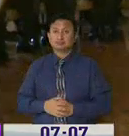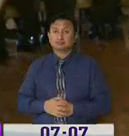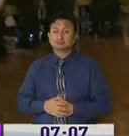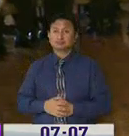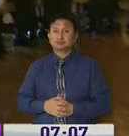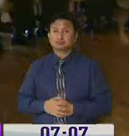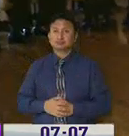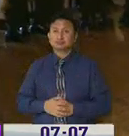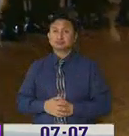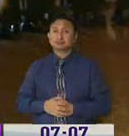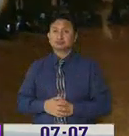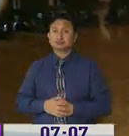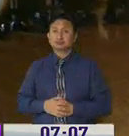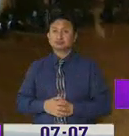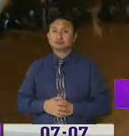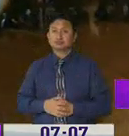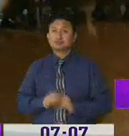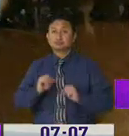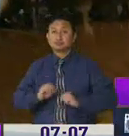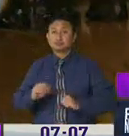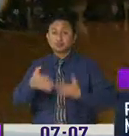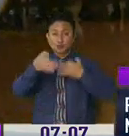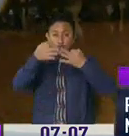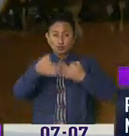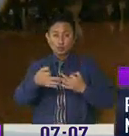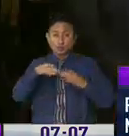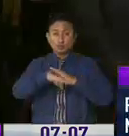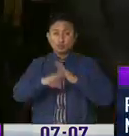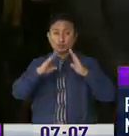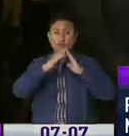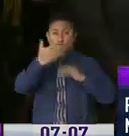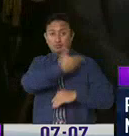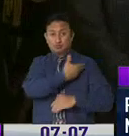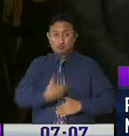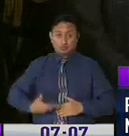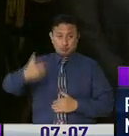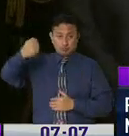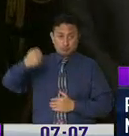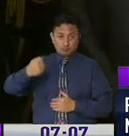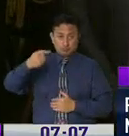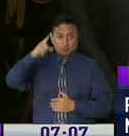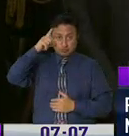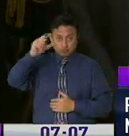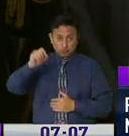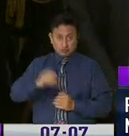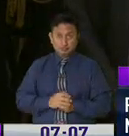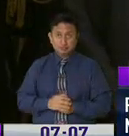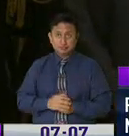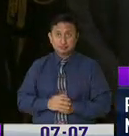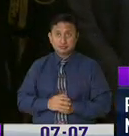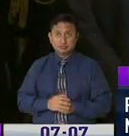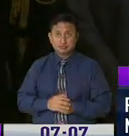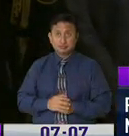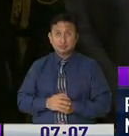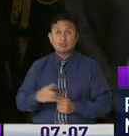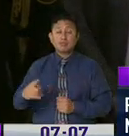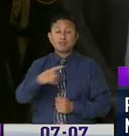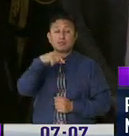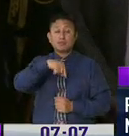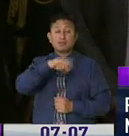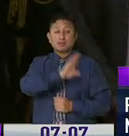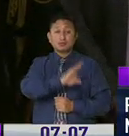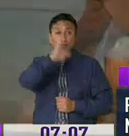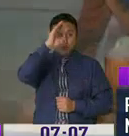Fue en un acto oficial en Carondelet que el presidente Guillermo Lasso reconoció la labor de la Policía Nacional y sus diferentes unidades